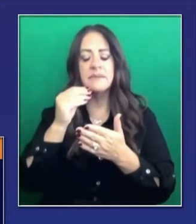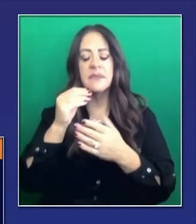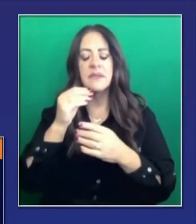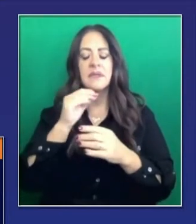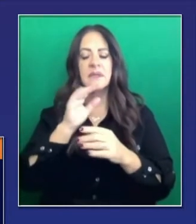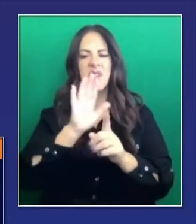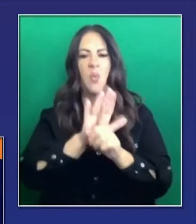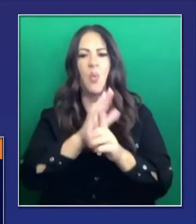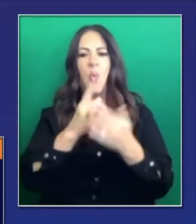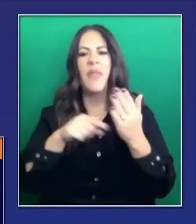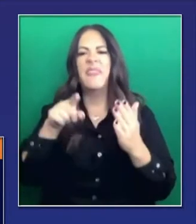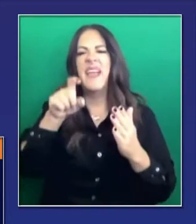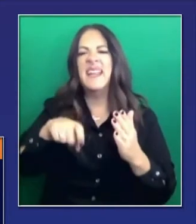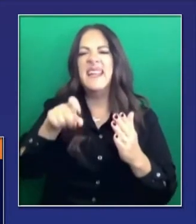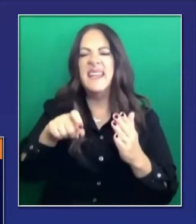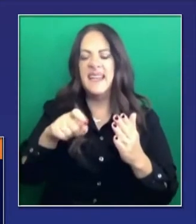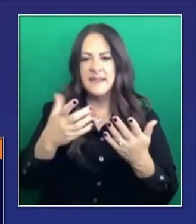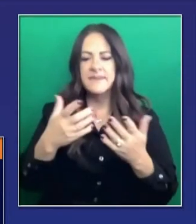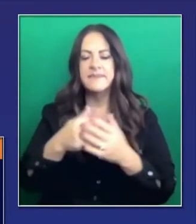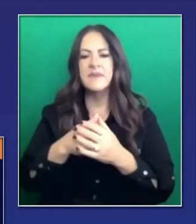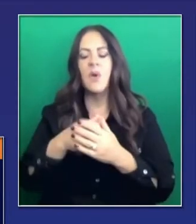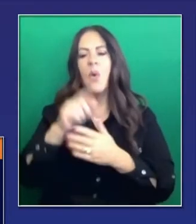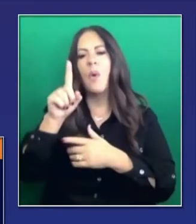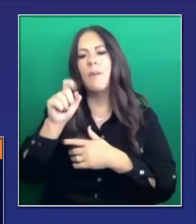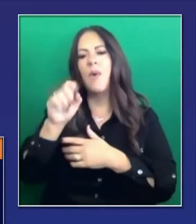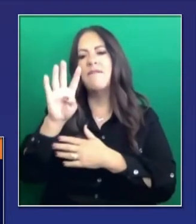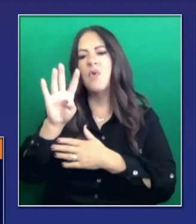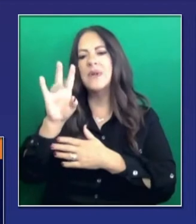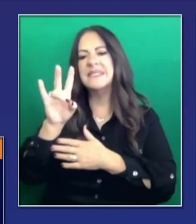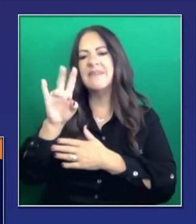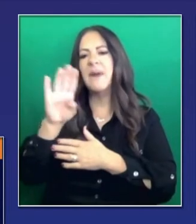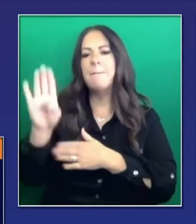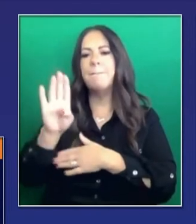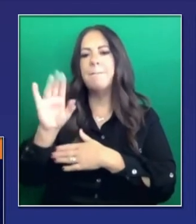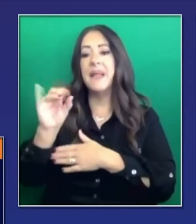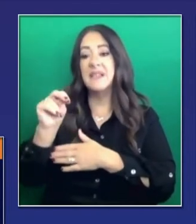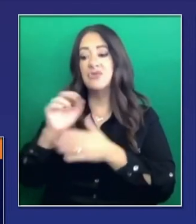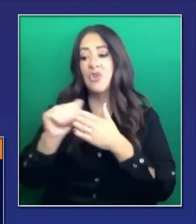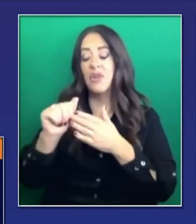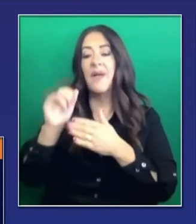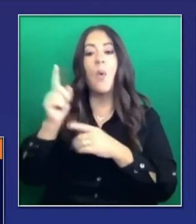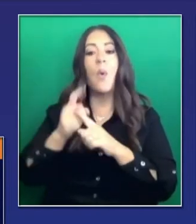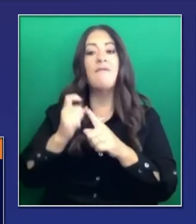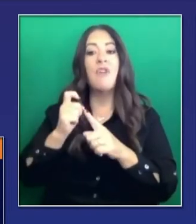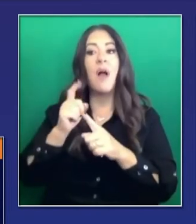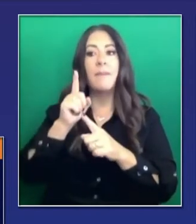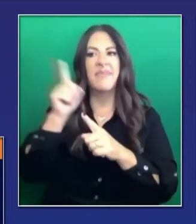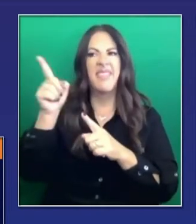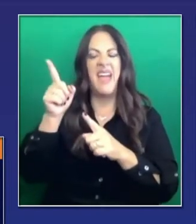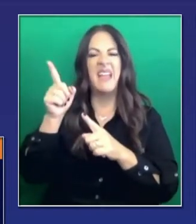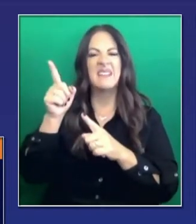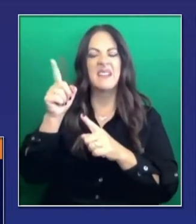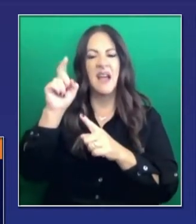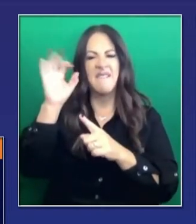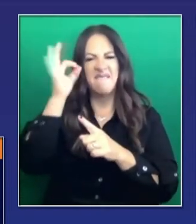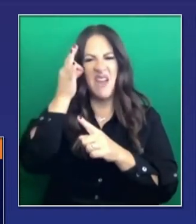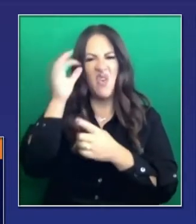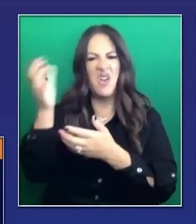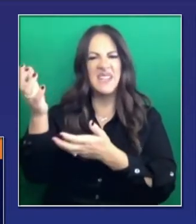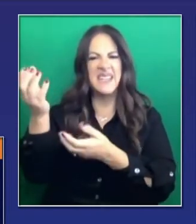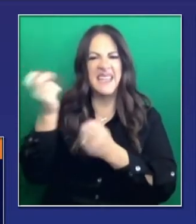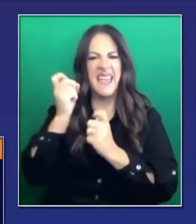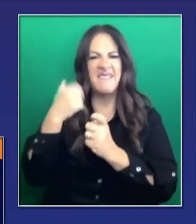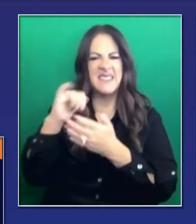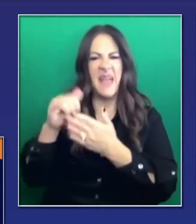fue suplementado con 1,47 mil millones de dólares, dinero federal a través de la ley